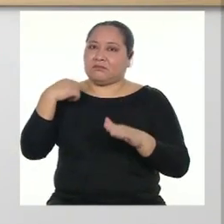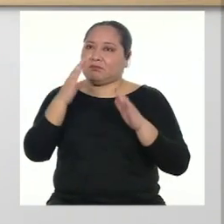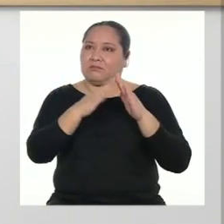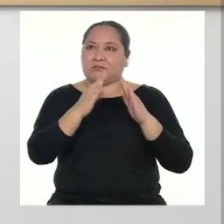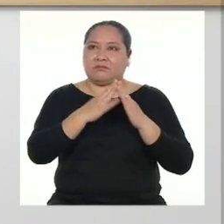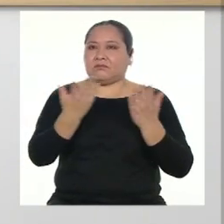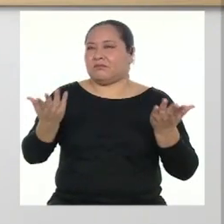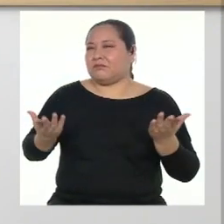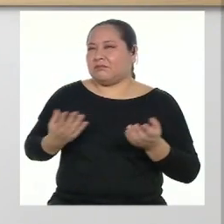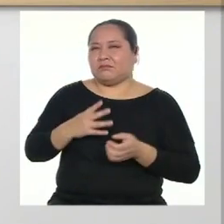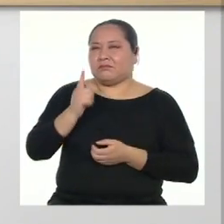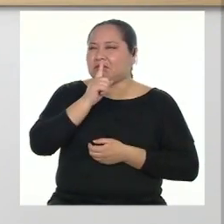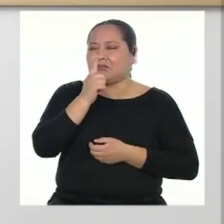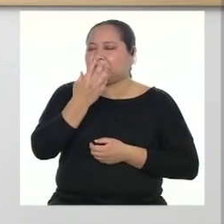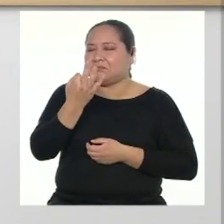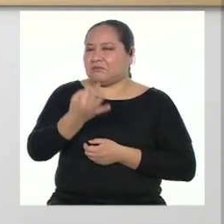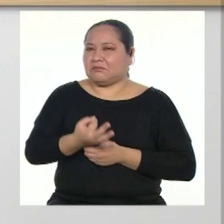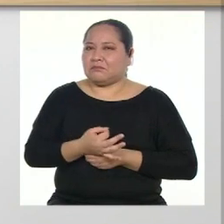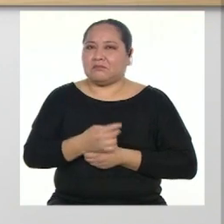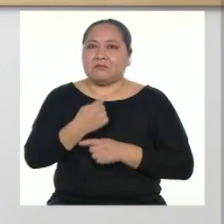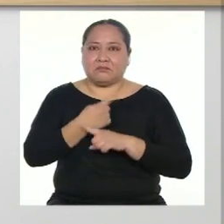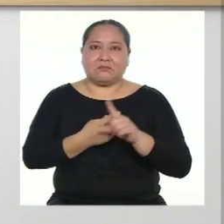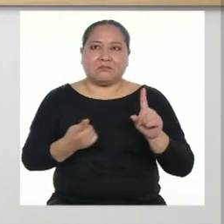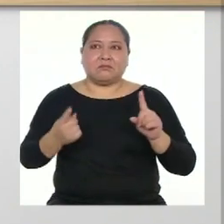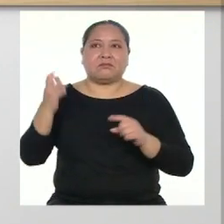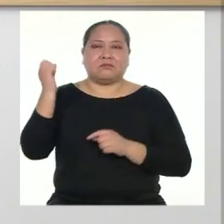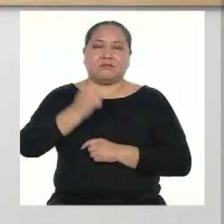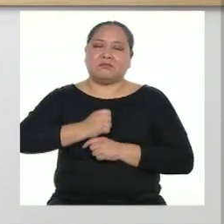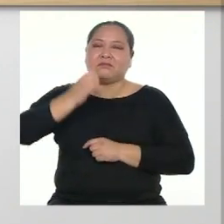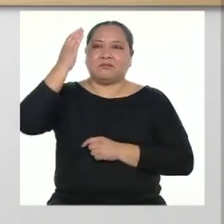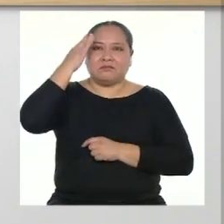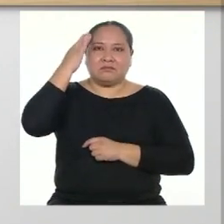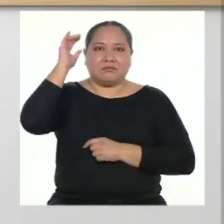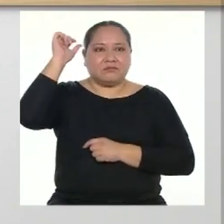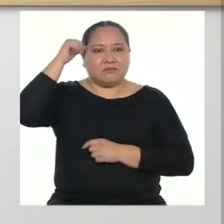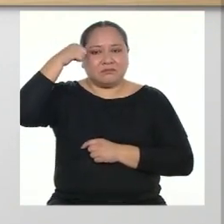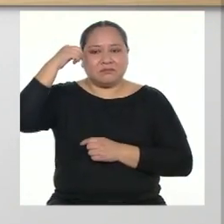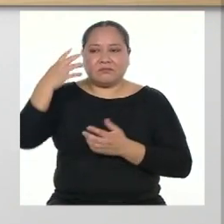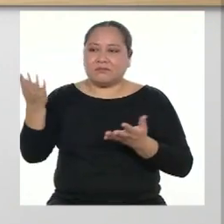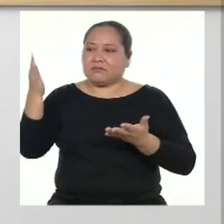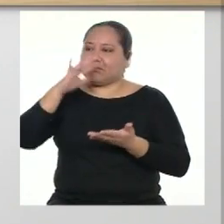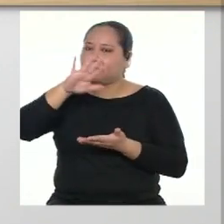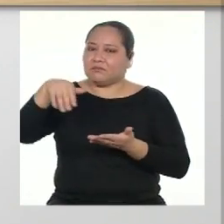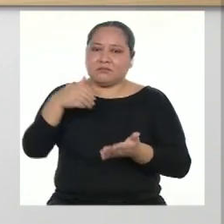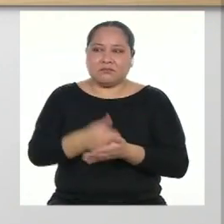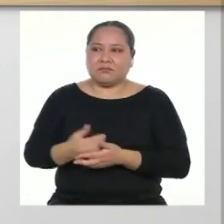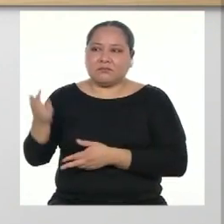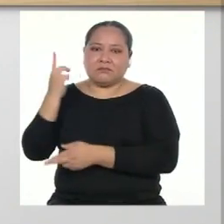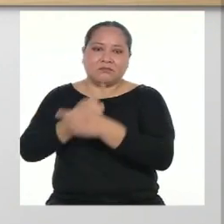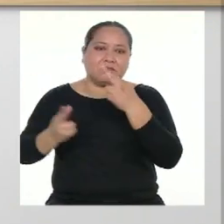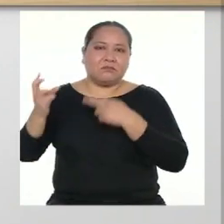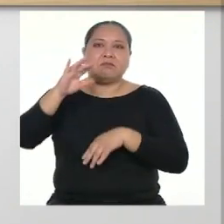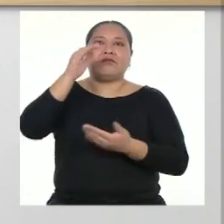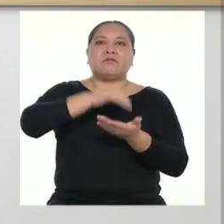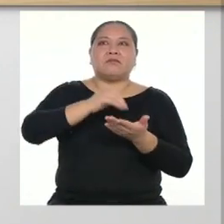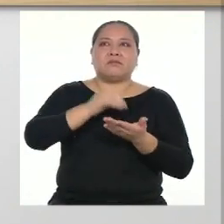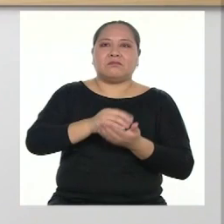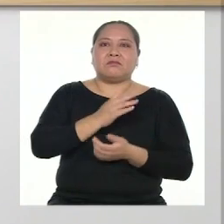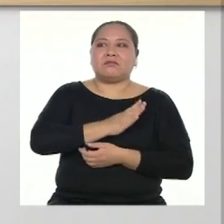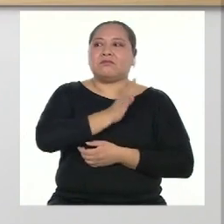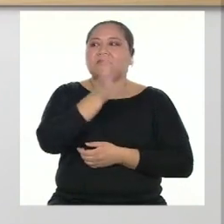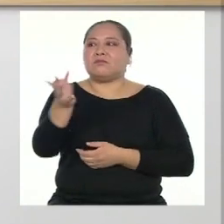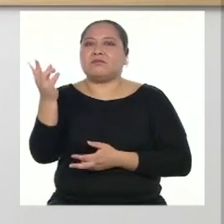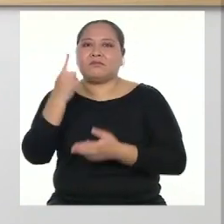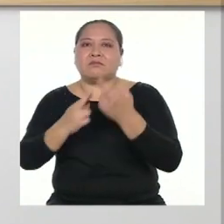casa, así que no realmente. Pero estoy segurísima de que cuando todo regrese a la normalidad y deba volver a los salones